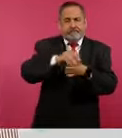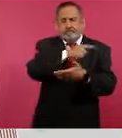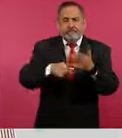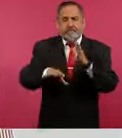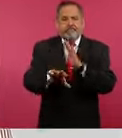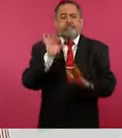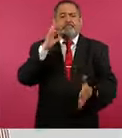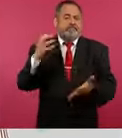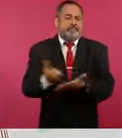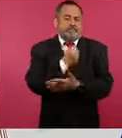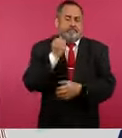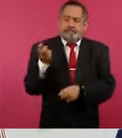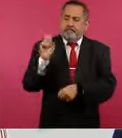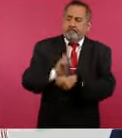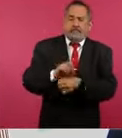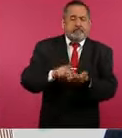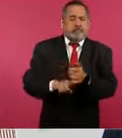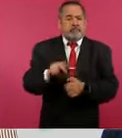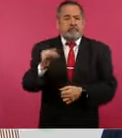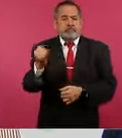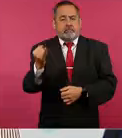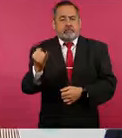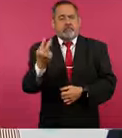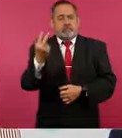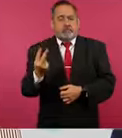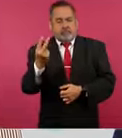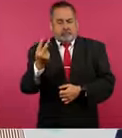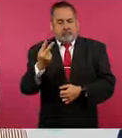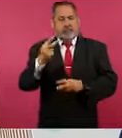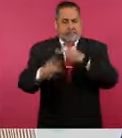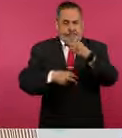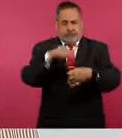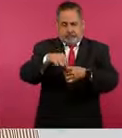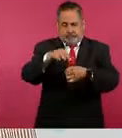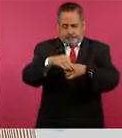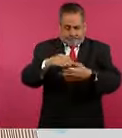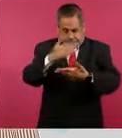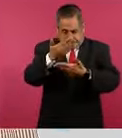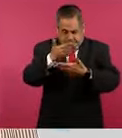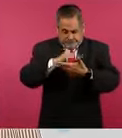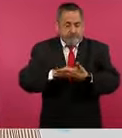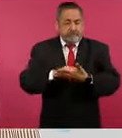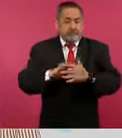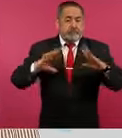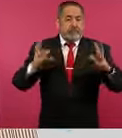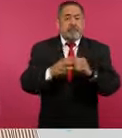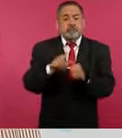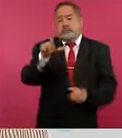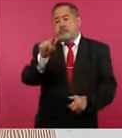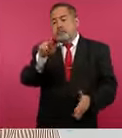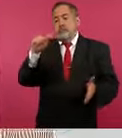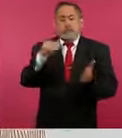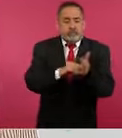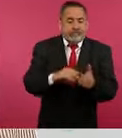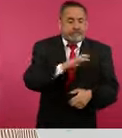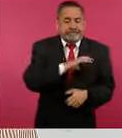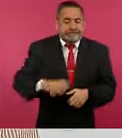2 de junio y también que son alrededor de 70 mil candidatos